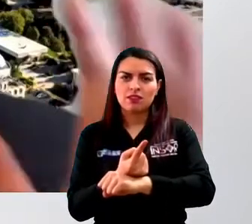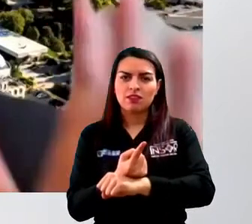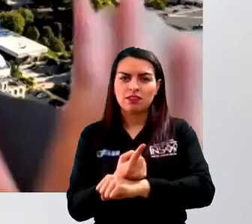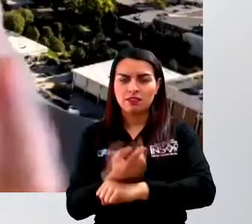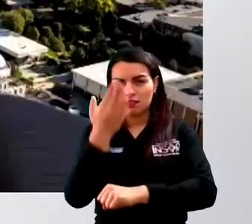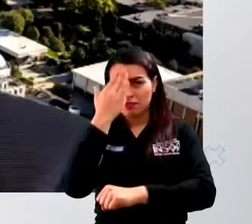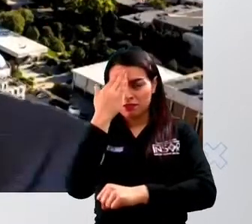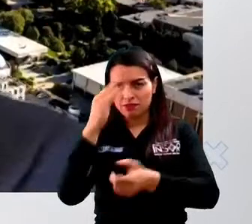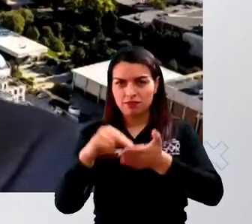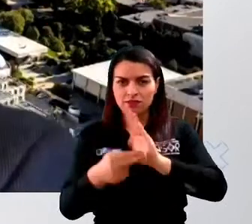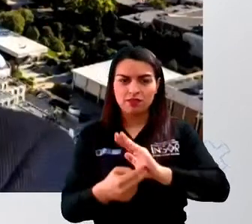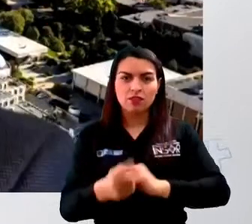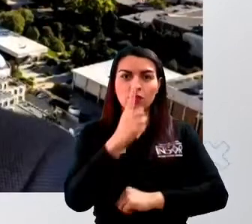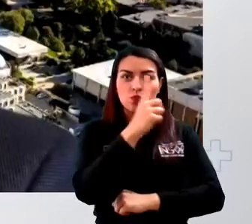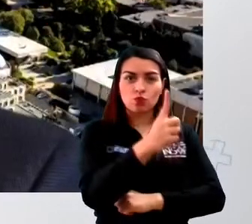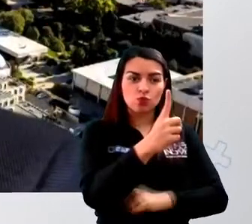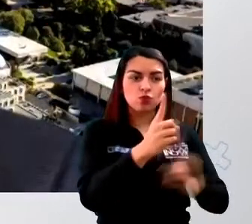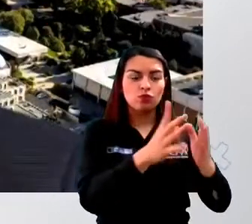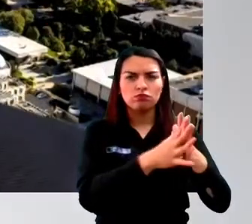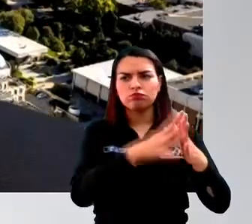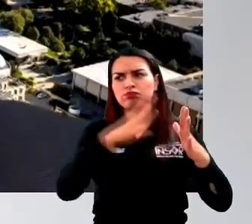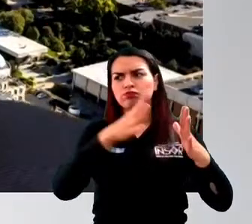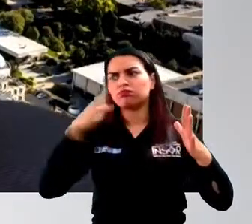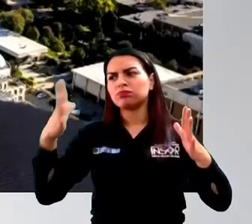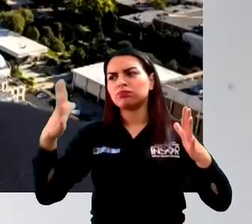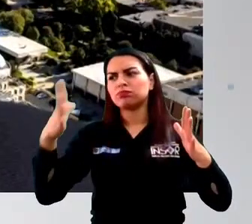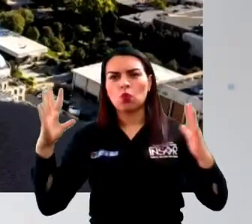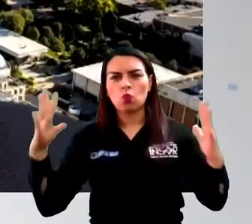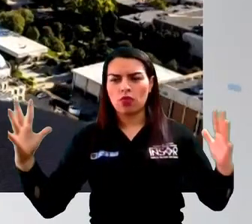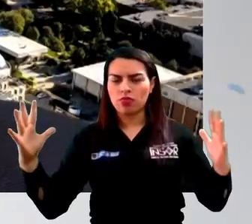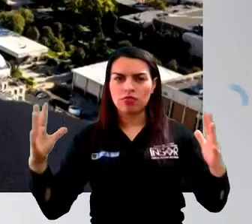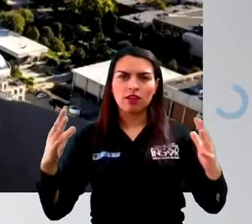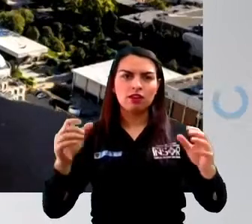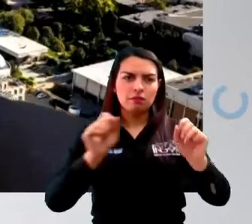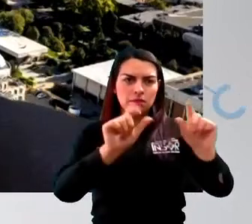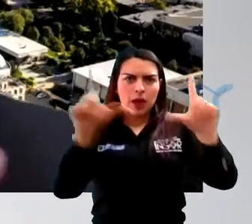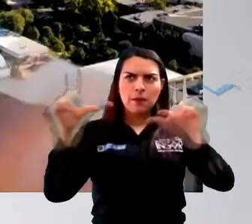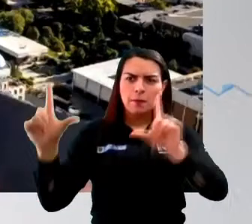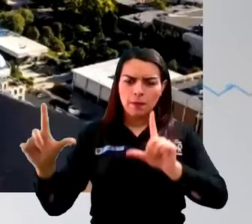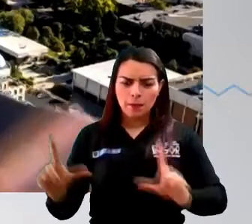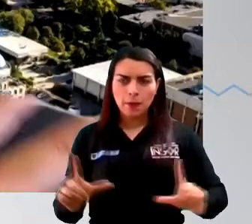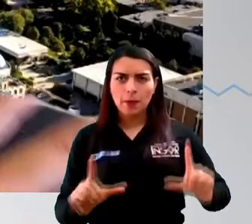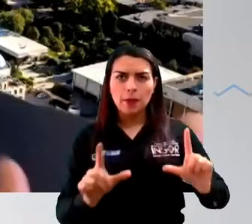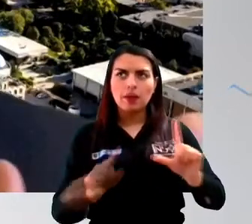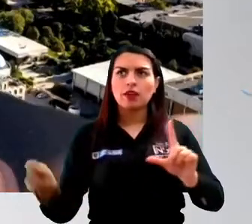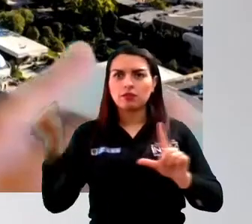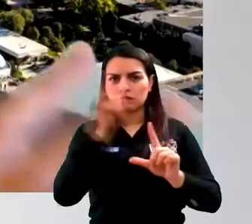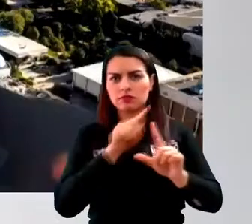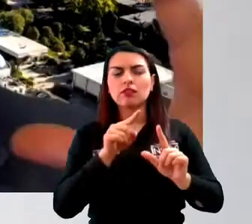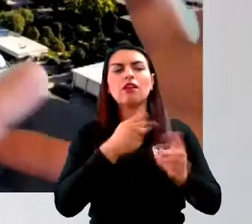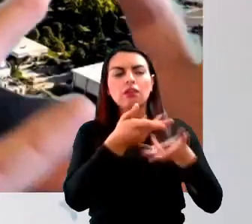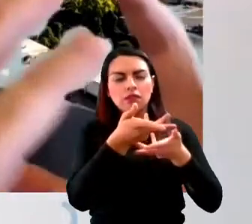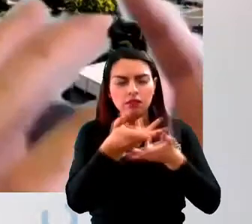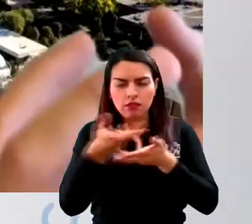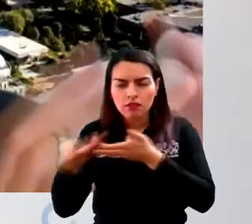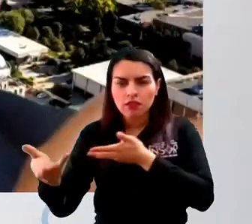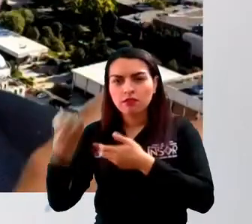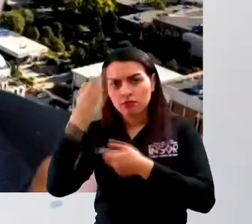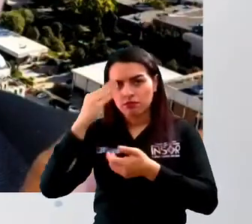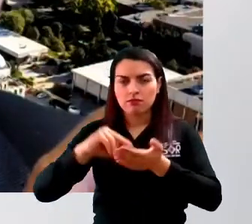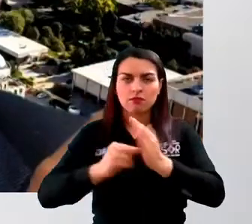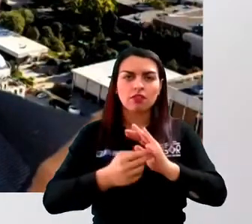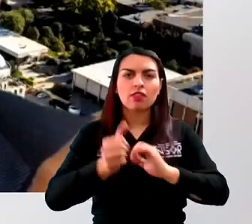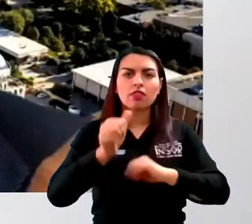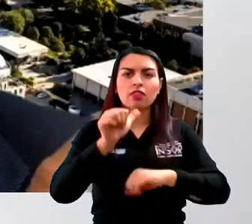de 1 a 50 estudiantes, los estudiantes identifican las necesidades de estos grupos individuos y pasa 10 minutos a 15